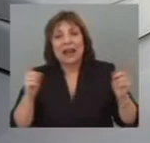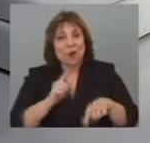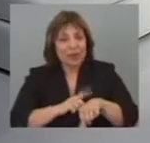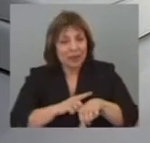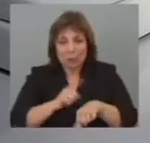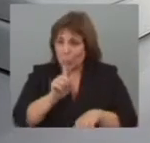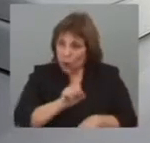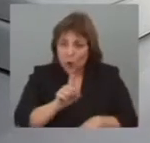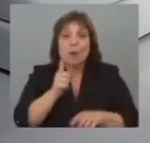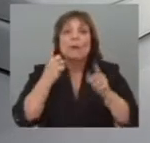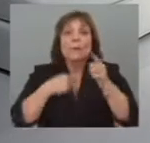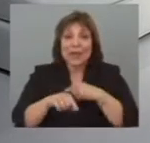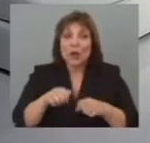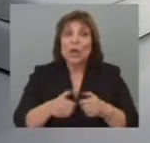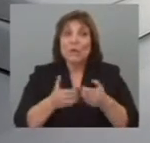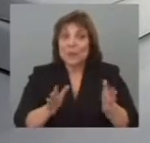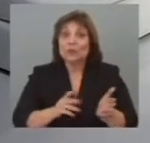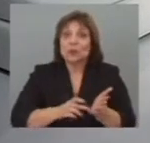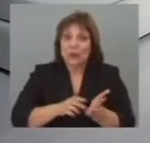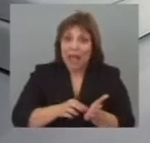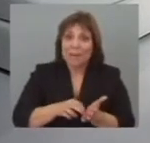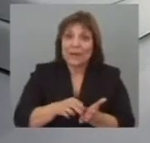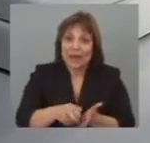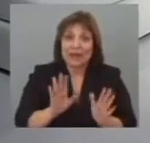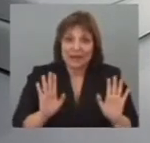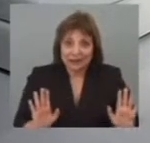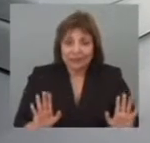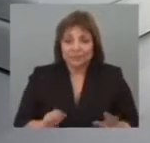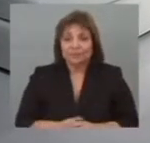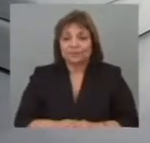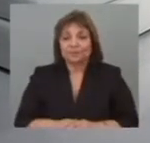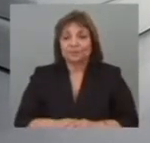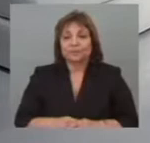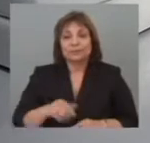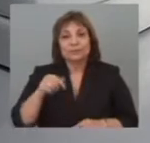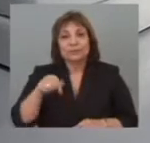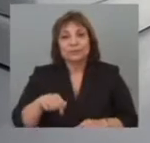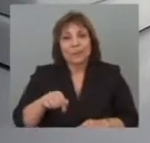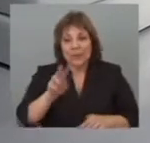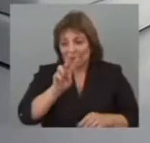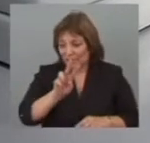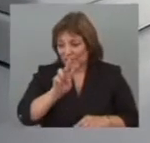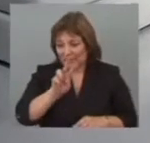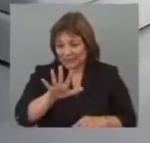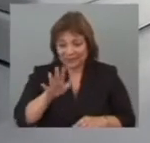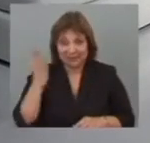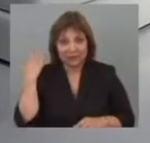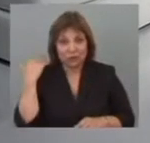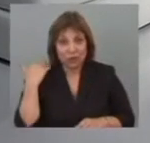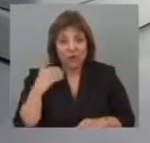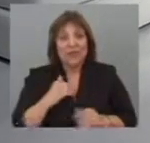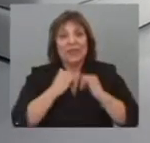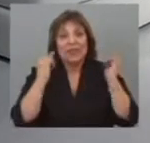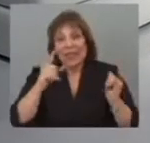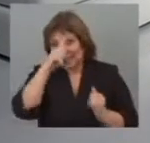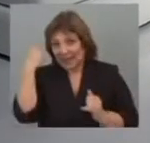está comenzando a trabajar en este sentido. Uh-huh. Beatriz, este 25 se conmemoró el